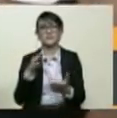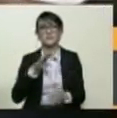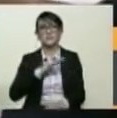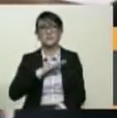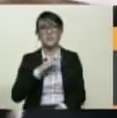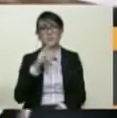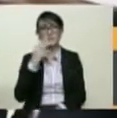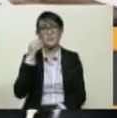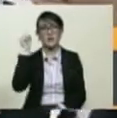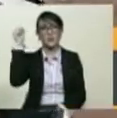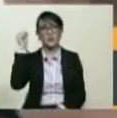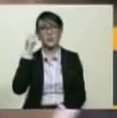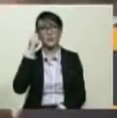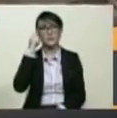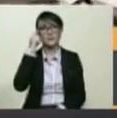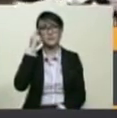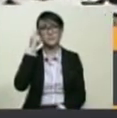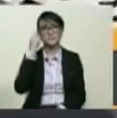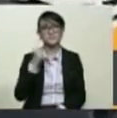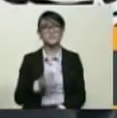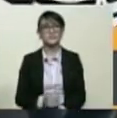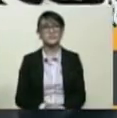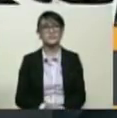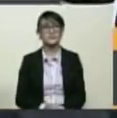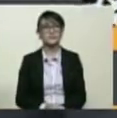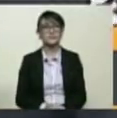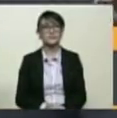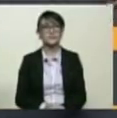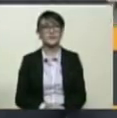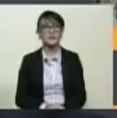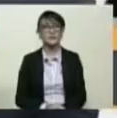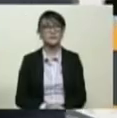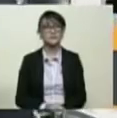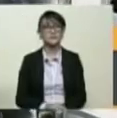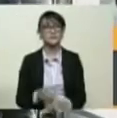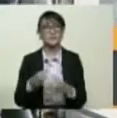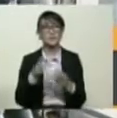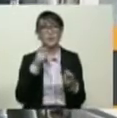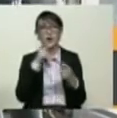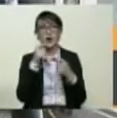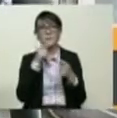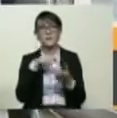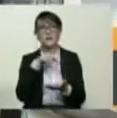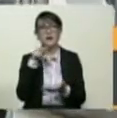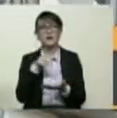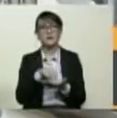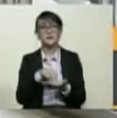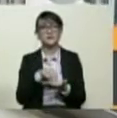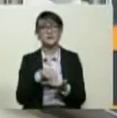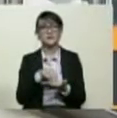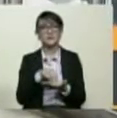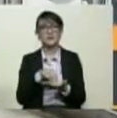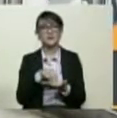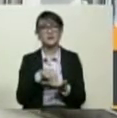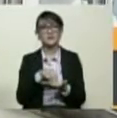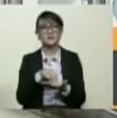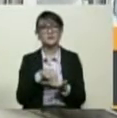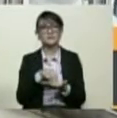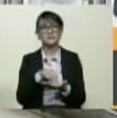candidato Nicolás Maduro. A su vez, el jefe también del Comando de Campaña Nacional, Jorge